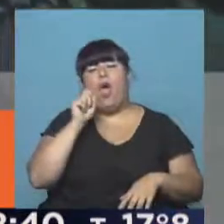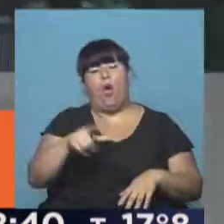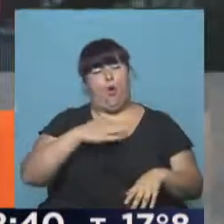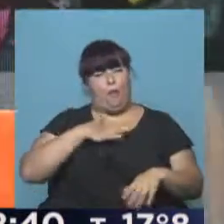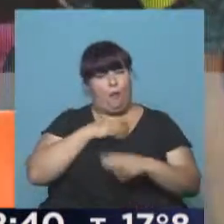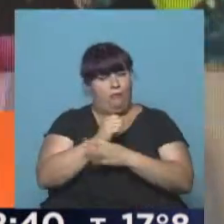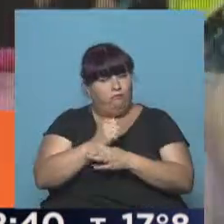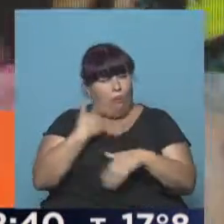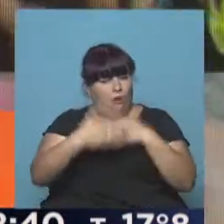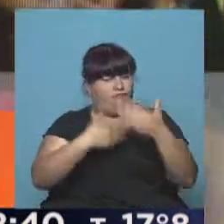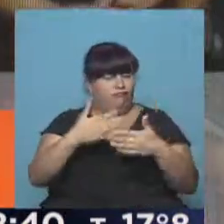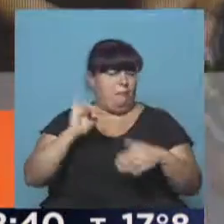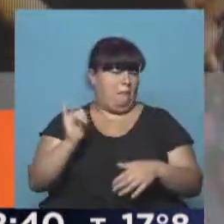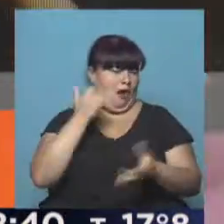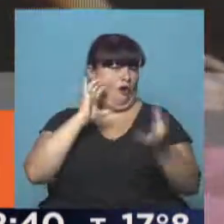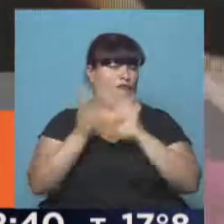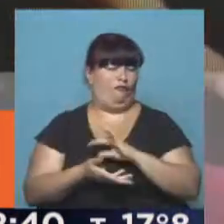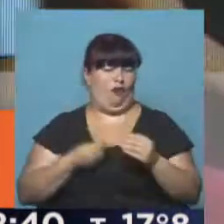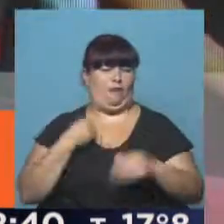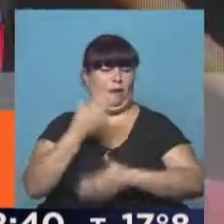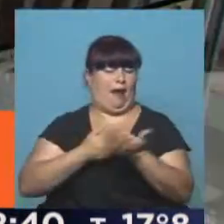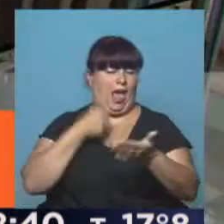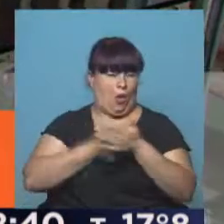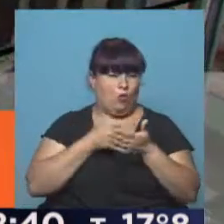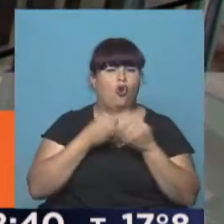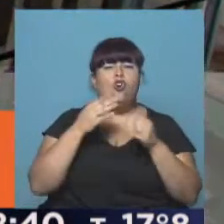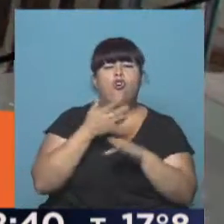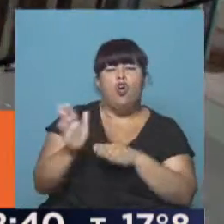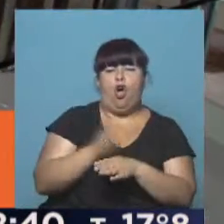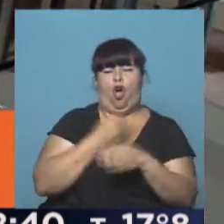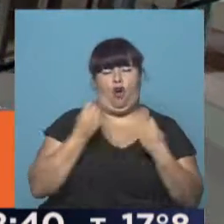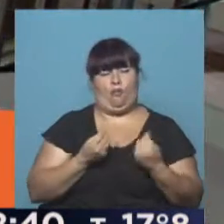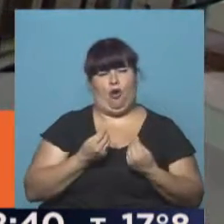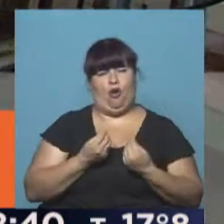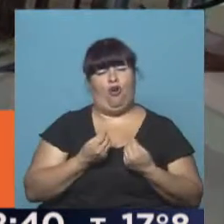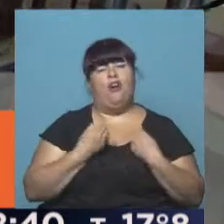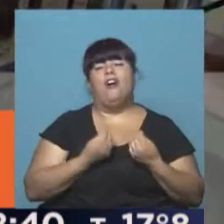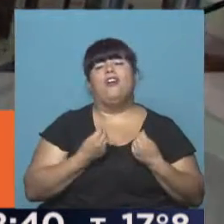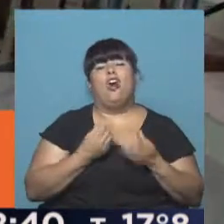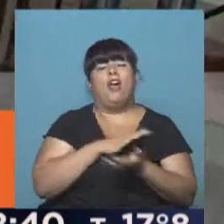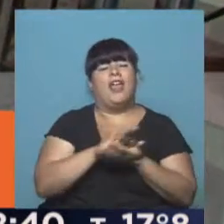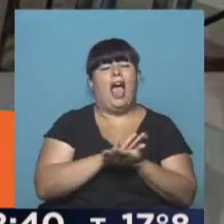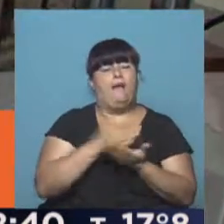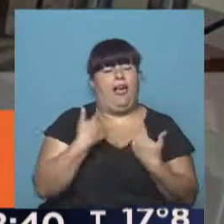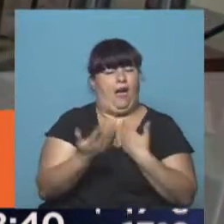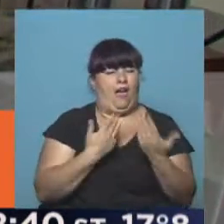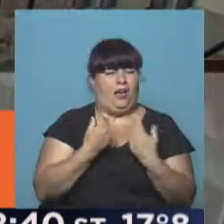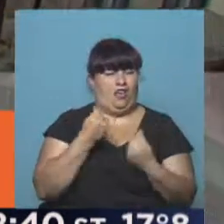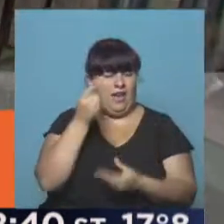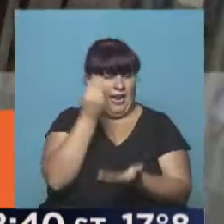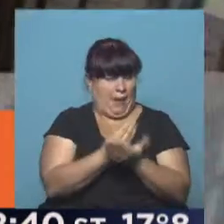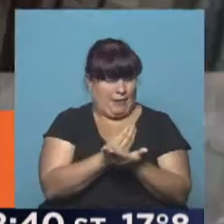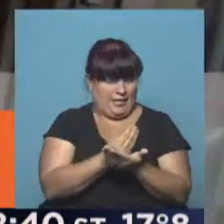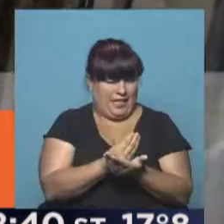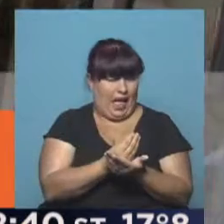talento y poder desarrollarlo es la mejor manera de salir del cómo se separan con que se sienta negociar uno con quienes representan